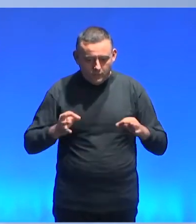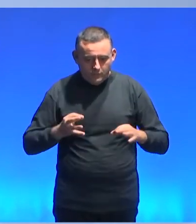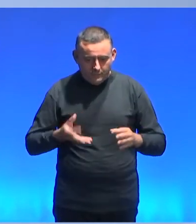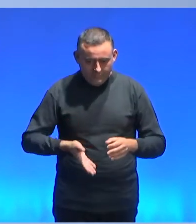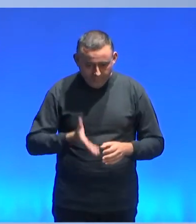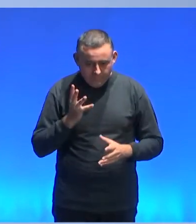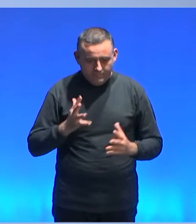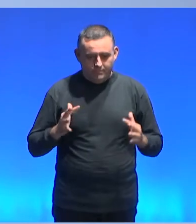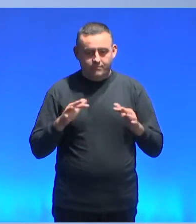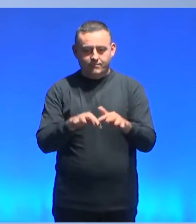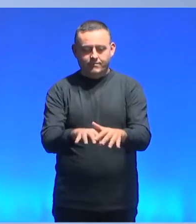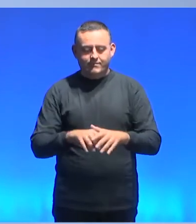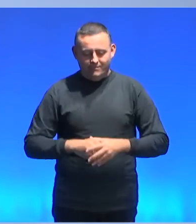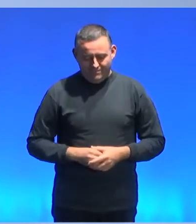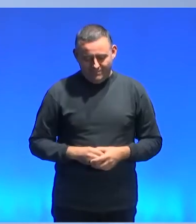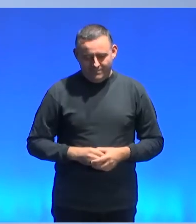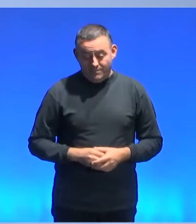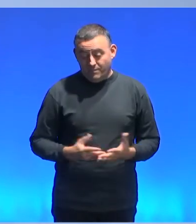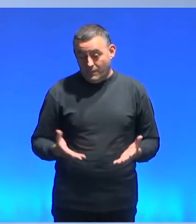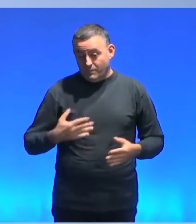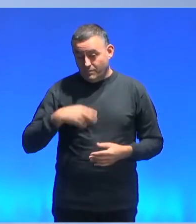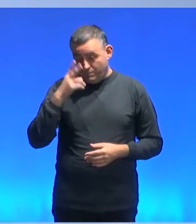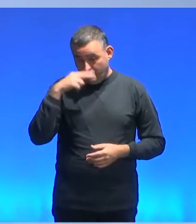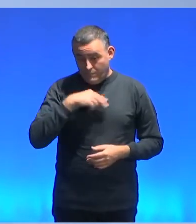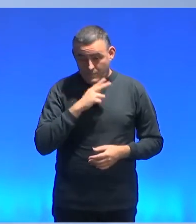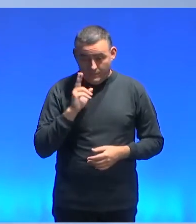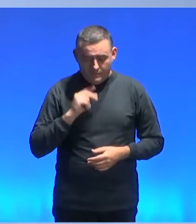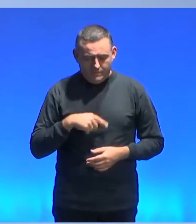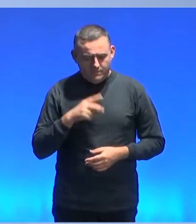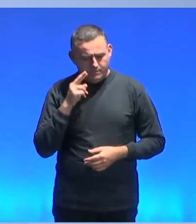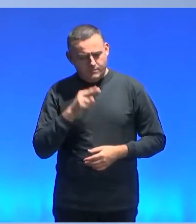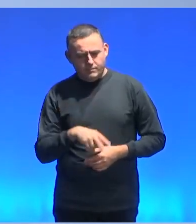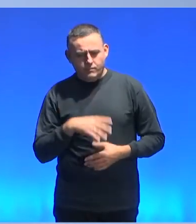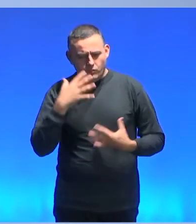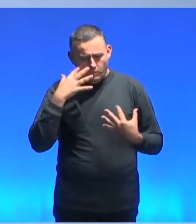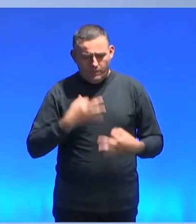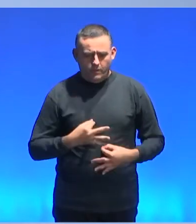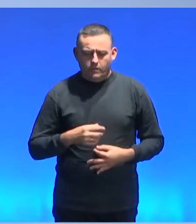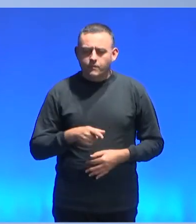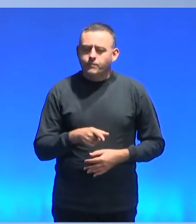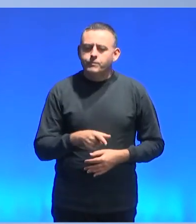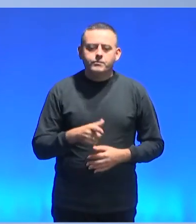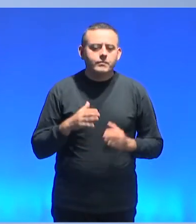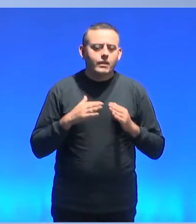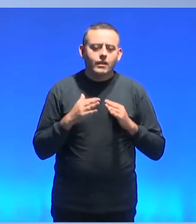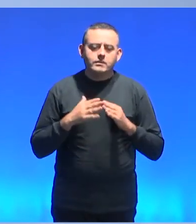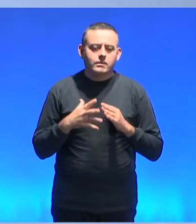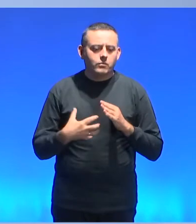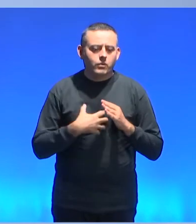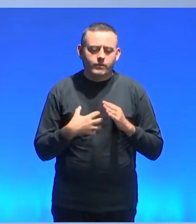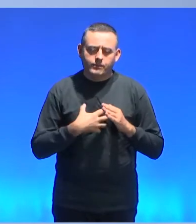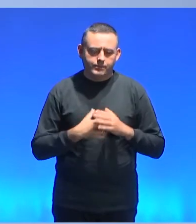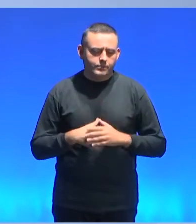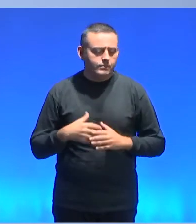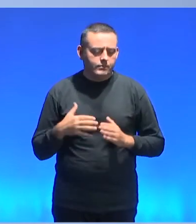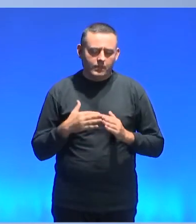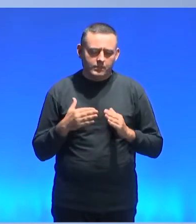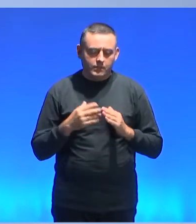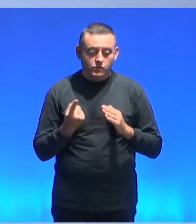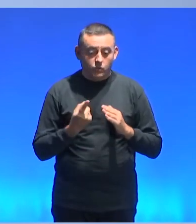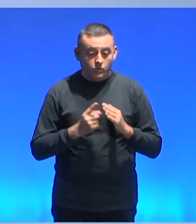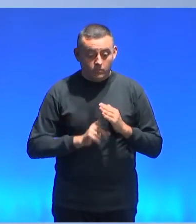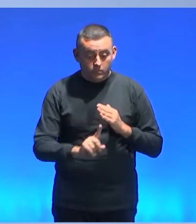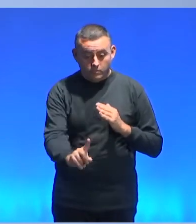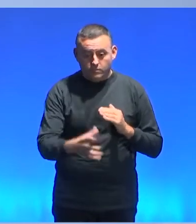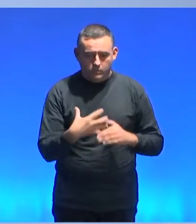proponerlo en el momento que los padres están convencidos que los niños no pueden salir de casa. Para ayudarlos a